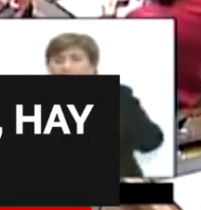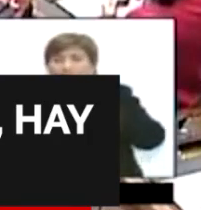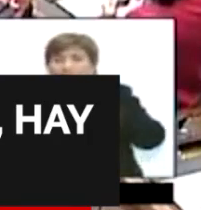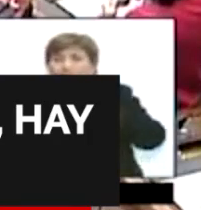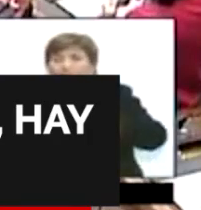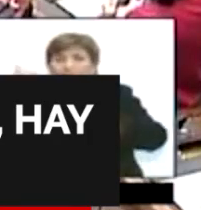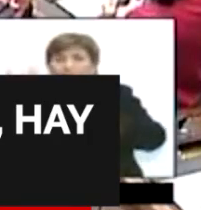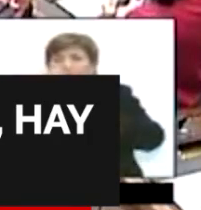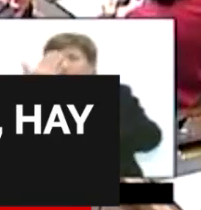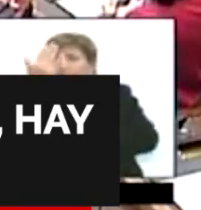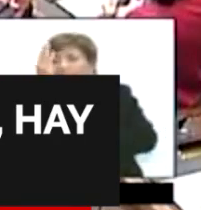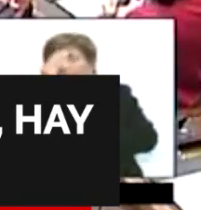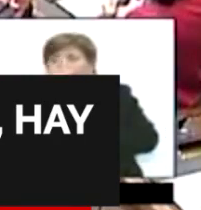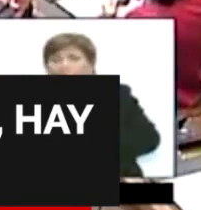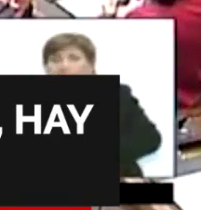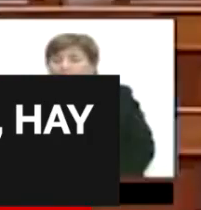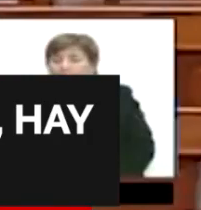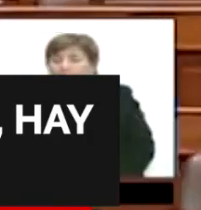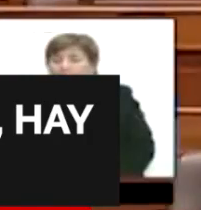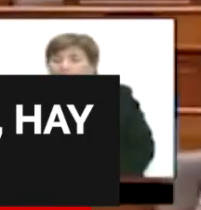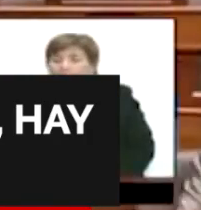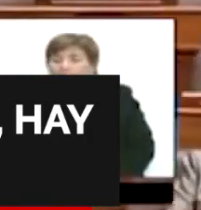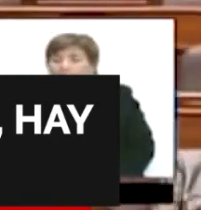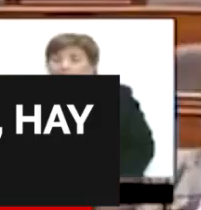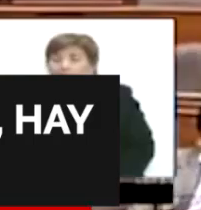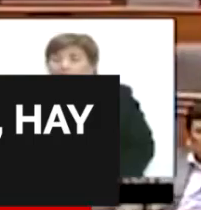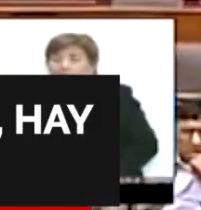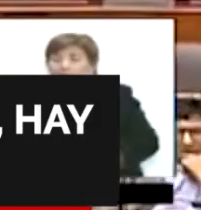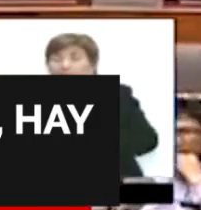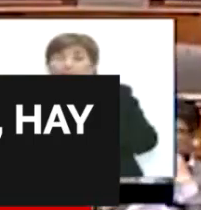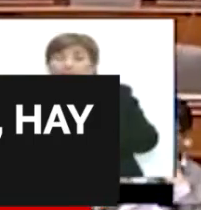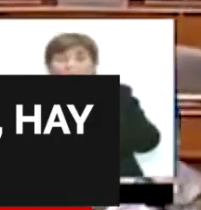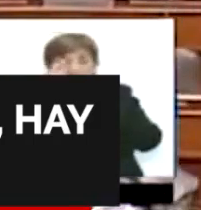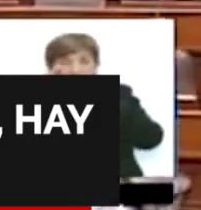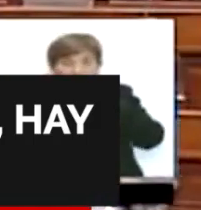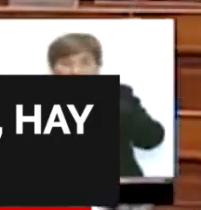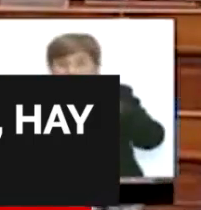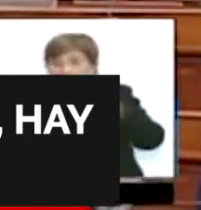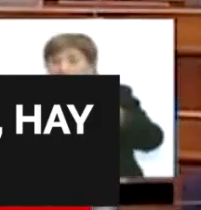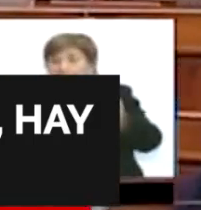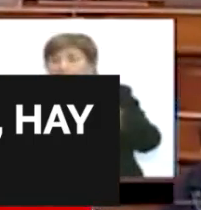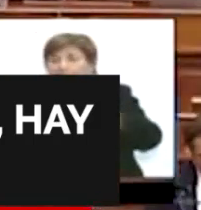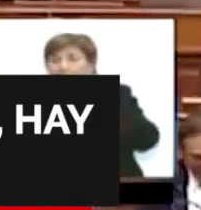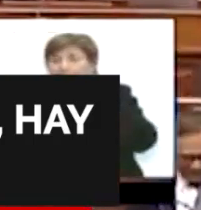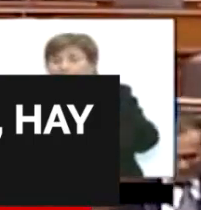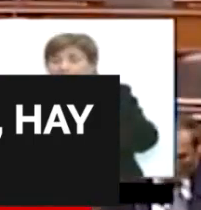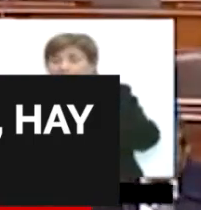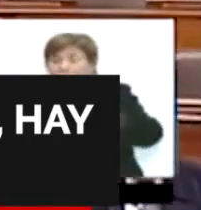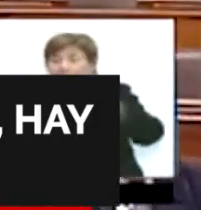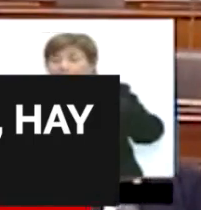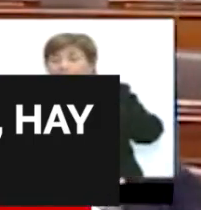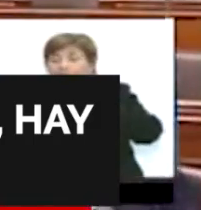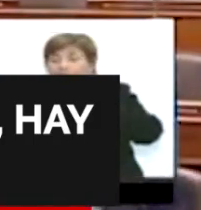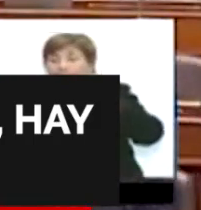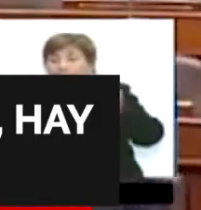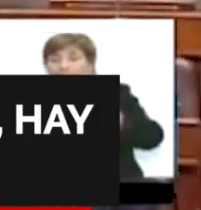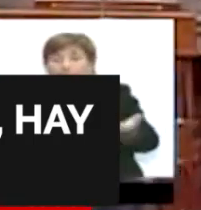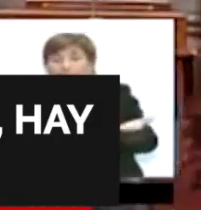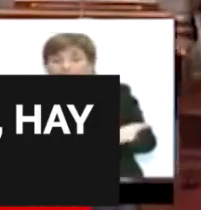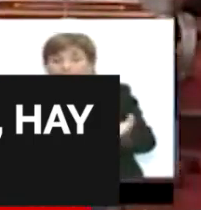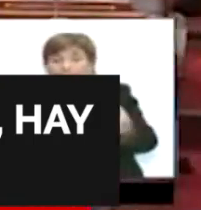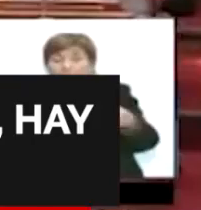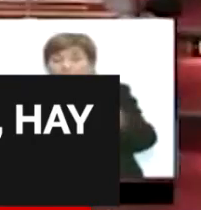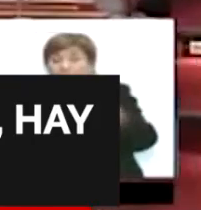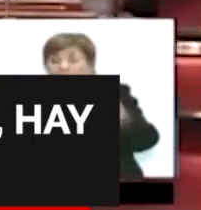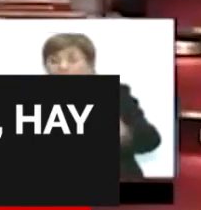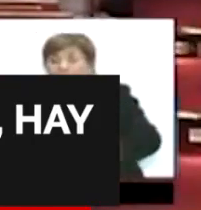de la columna y no son periodistas. La seguridad puede verificar si todas las personas que han ingresado pertenecen al